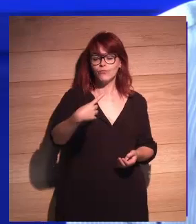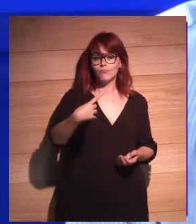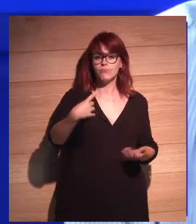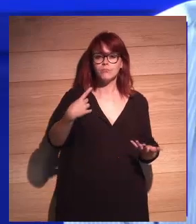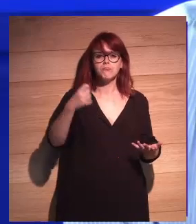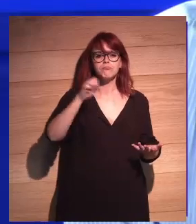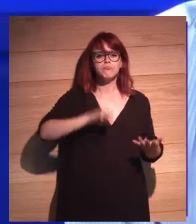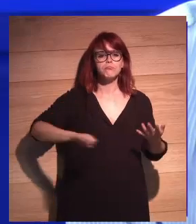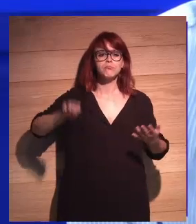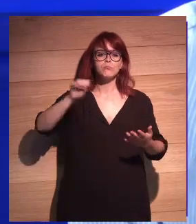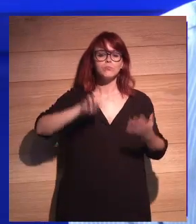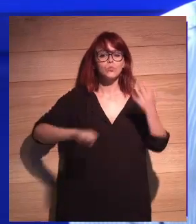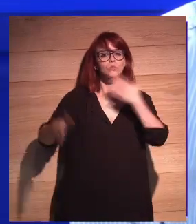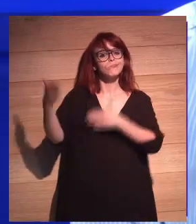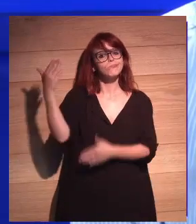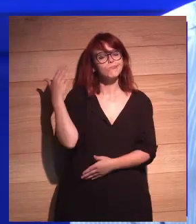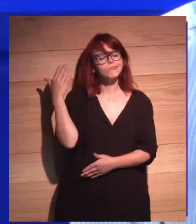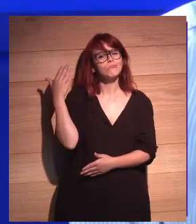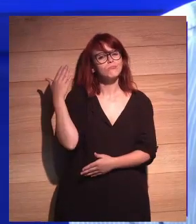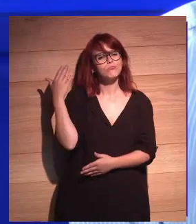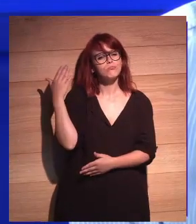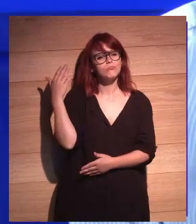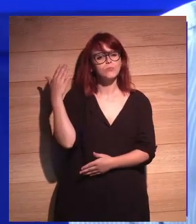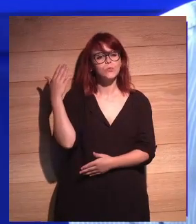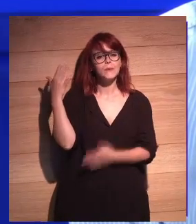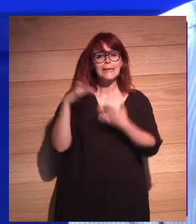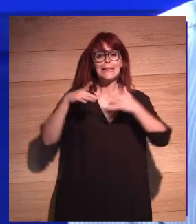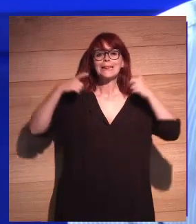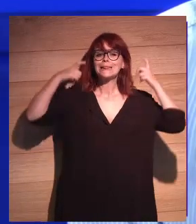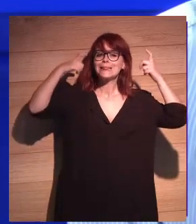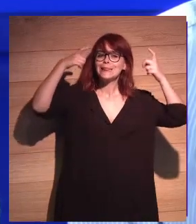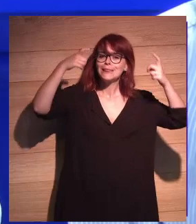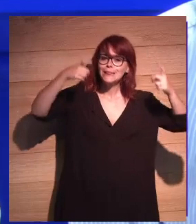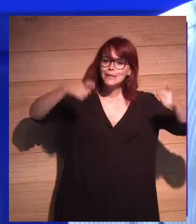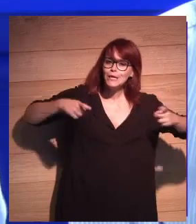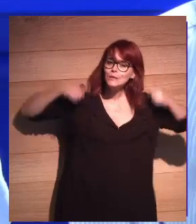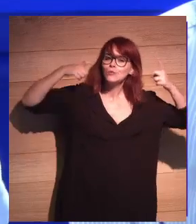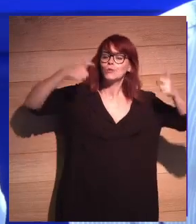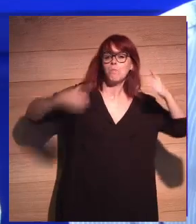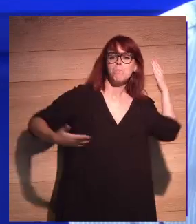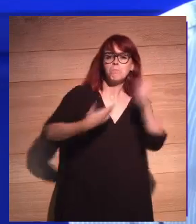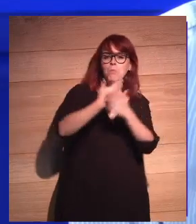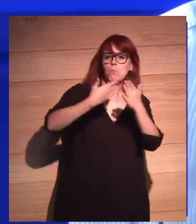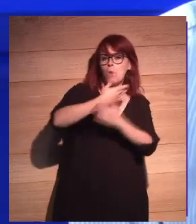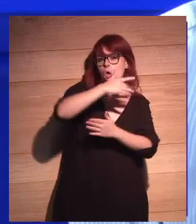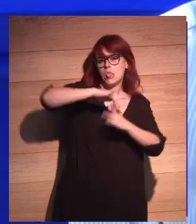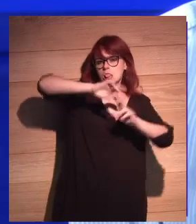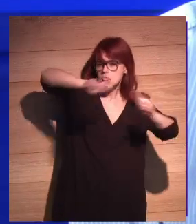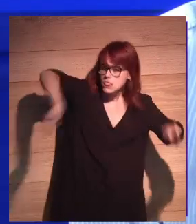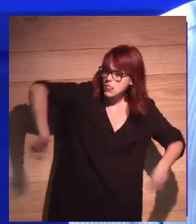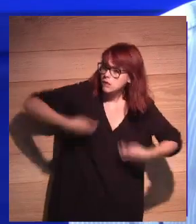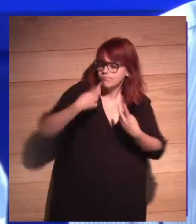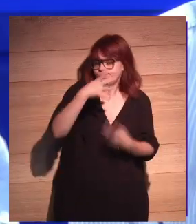hace unos años hubo un intento de modernización brutal, ¿vale?